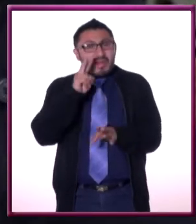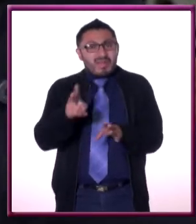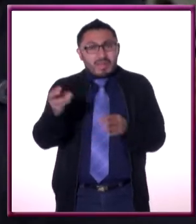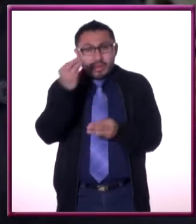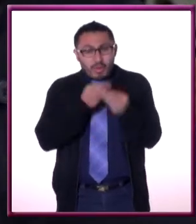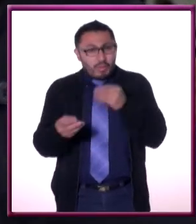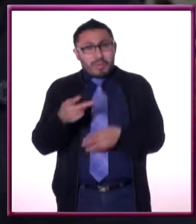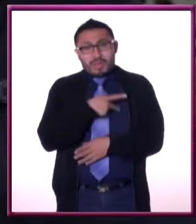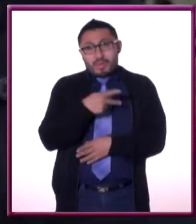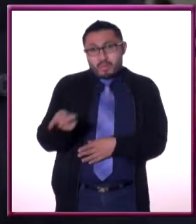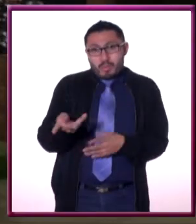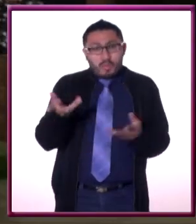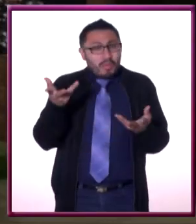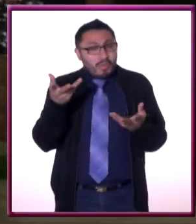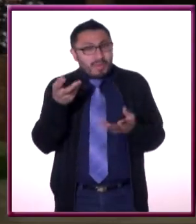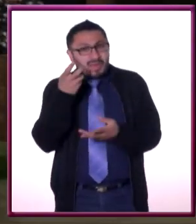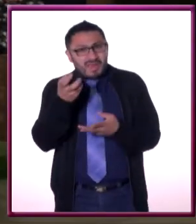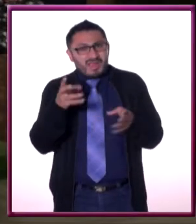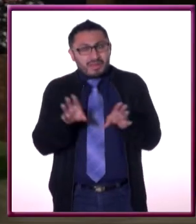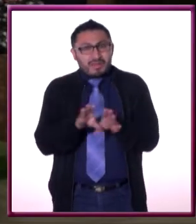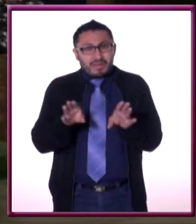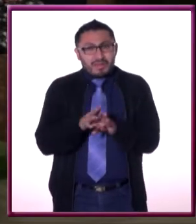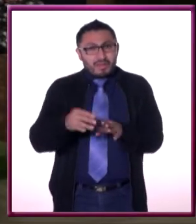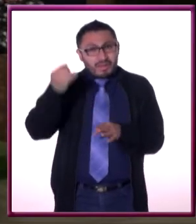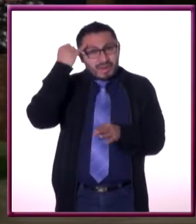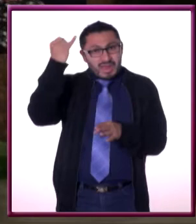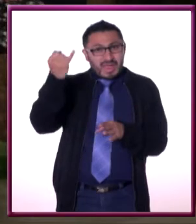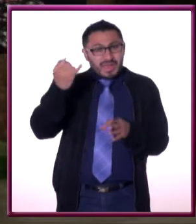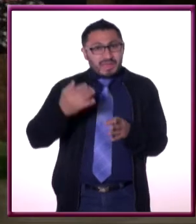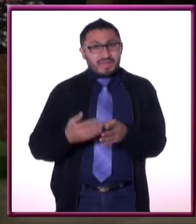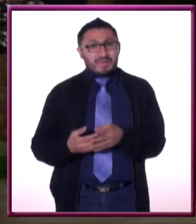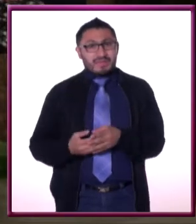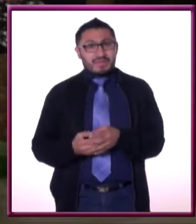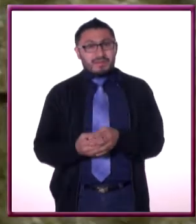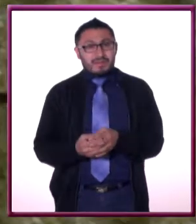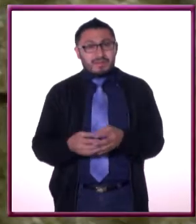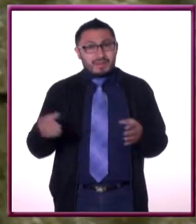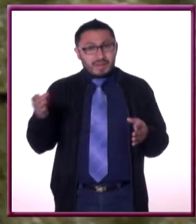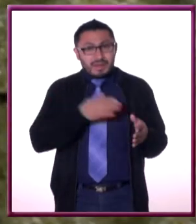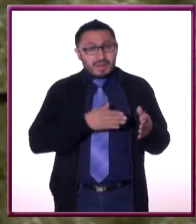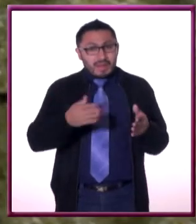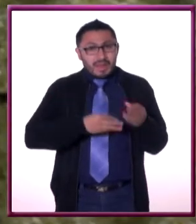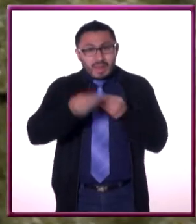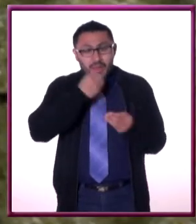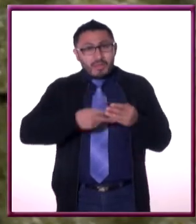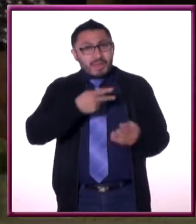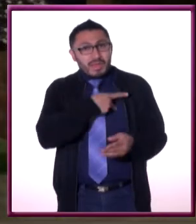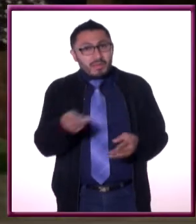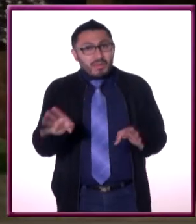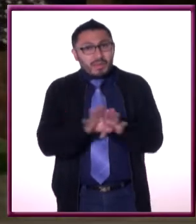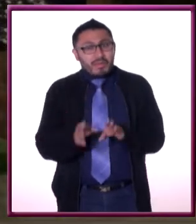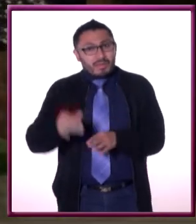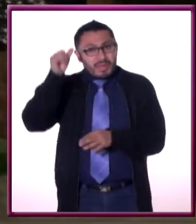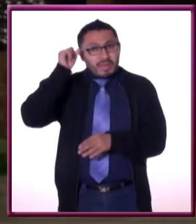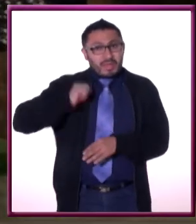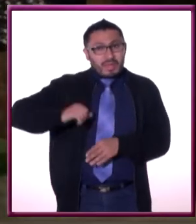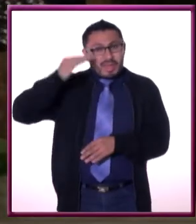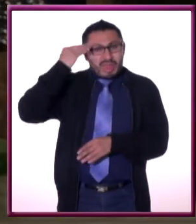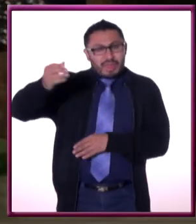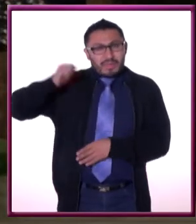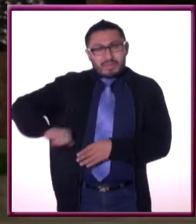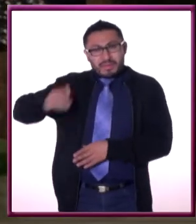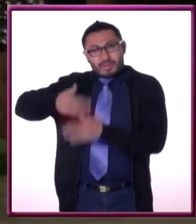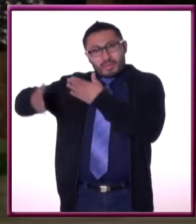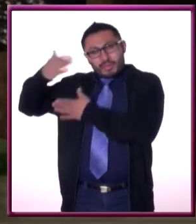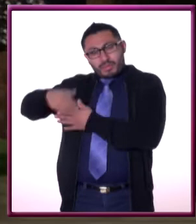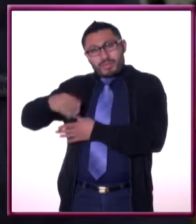como comida de pobres. Que de hecho esta idea de ser comida de pobres viene desde la época de la conquista, desde